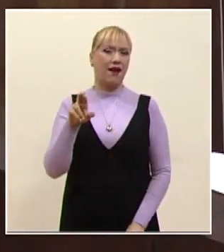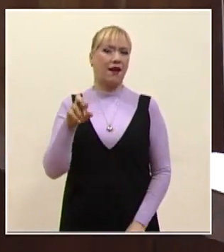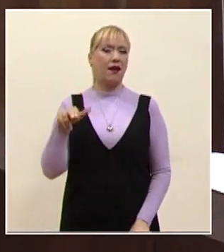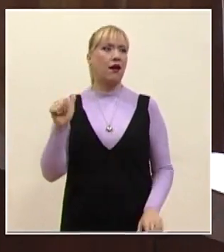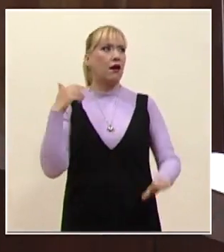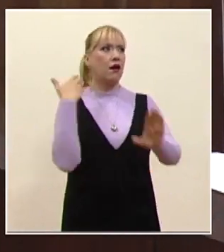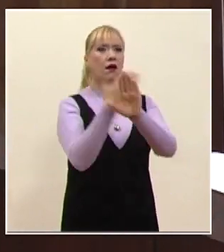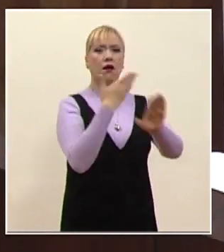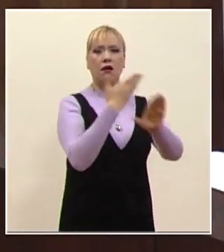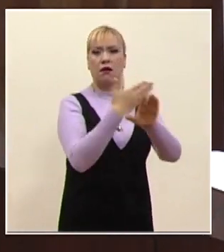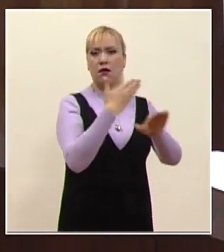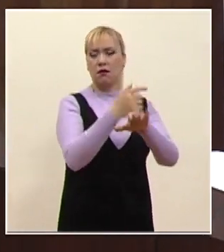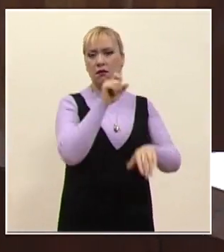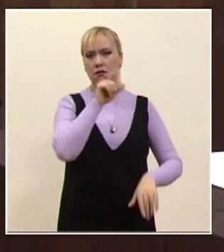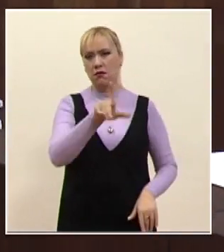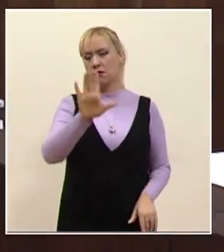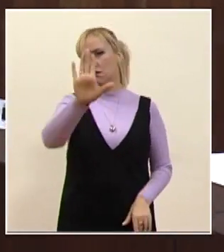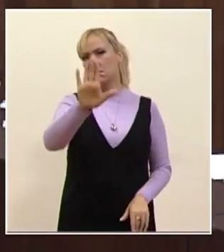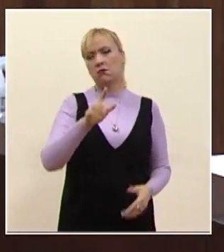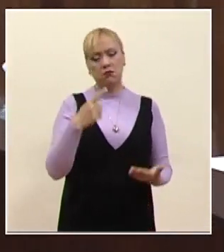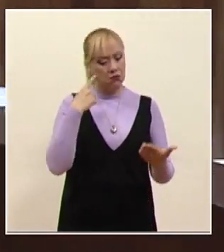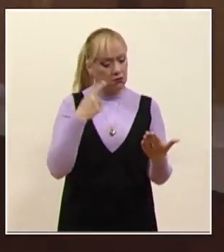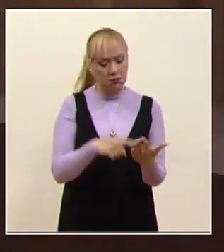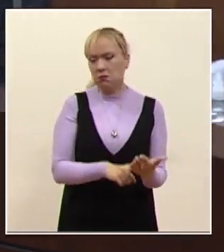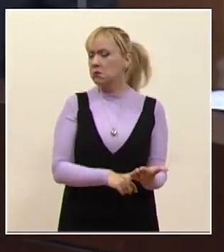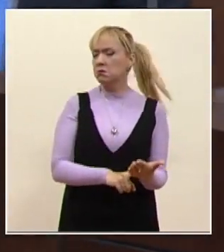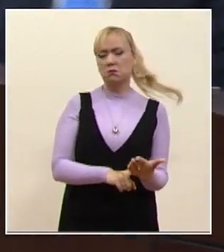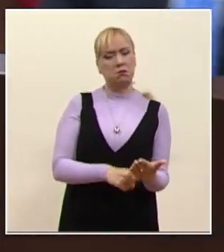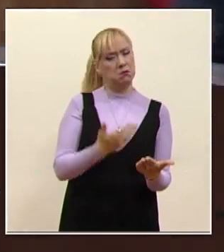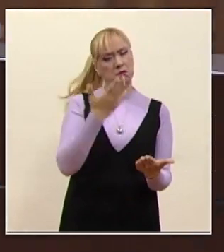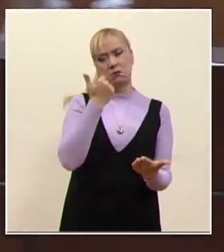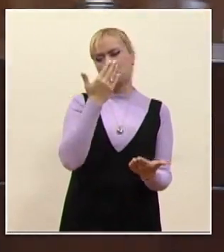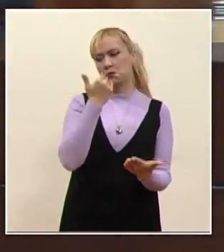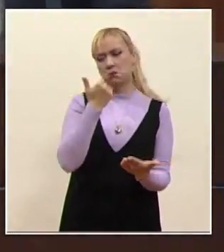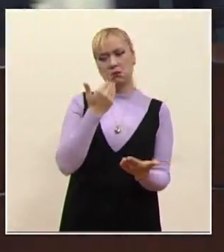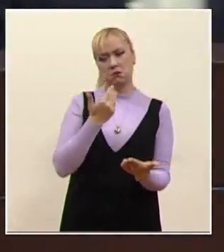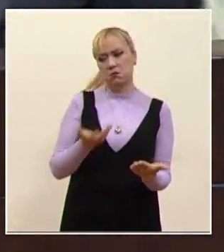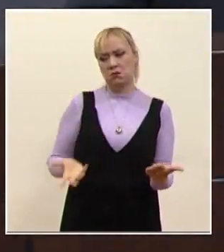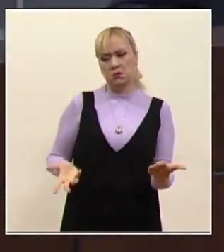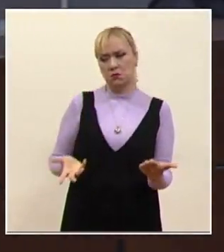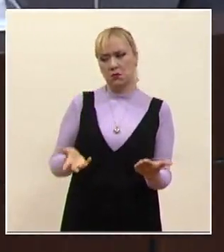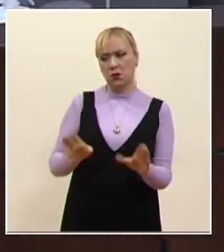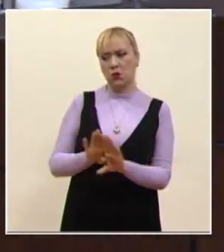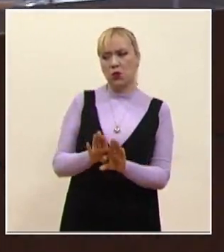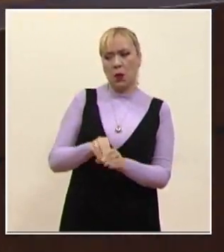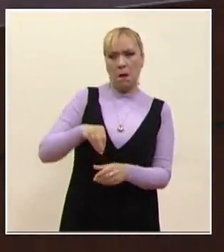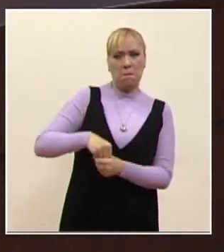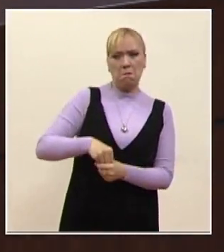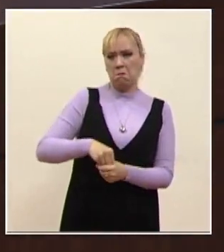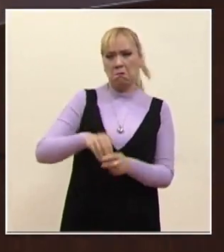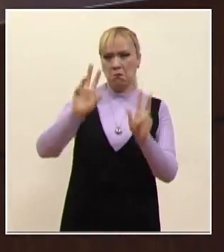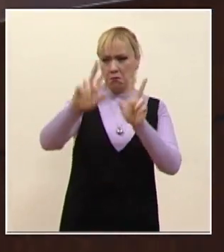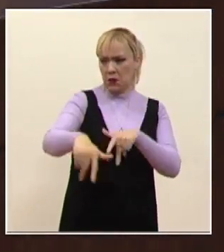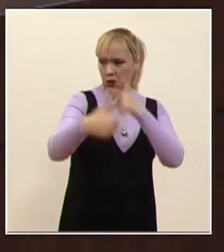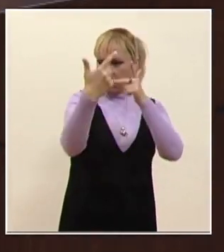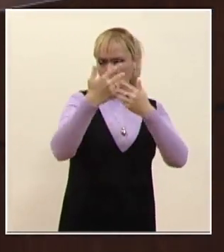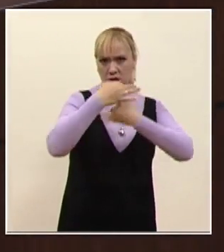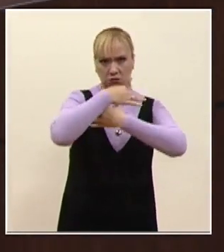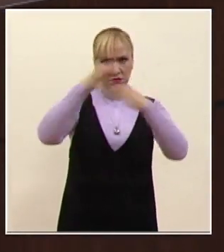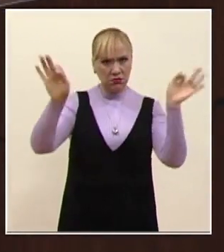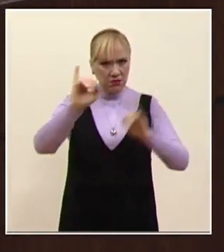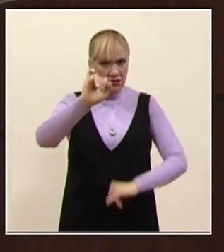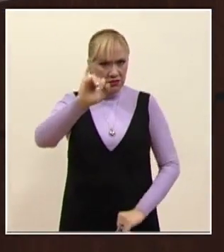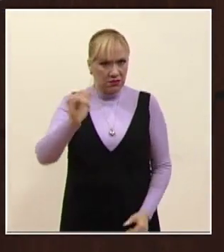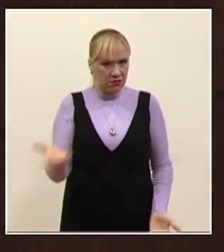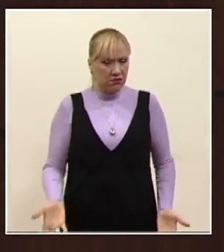del Instituto Electoral local no pierden su carácter de públicas por el hecho de llevarse a cabo de manera virtual.